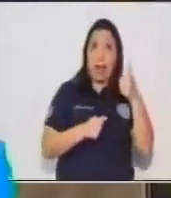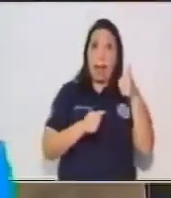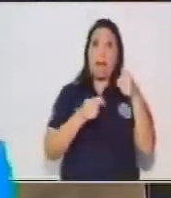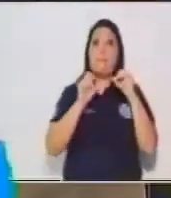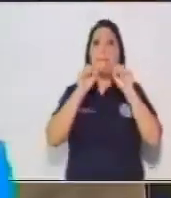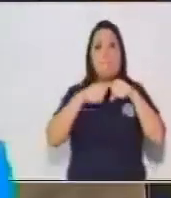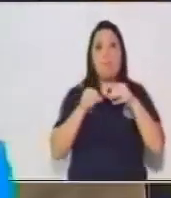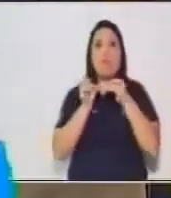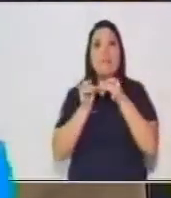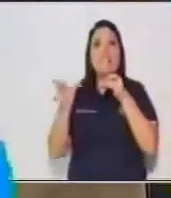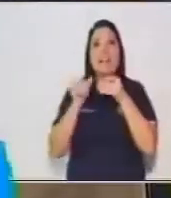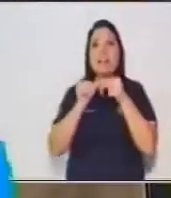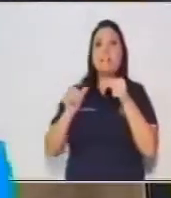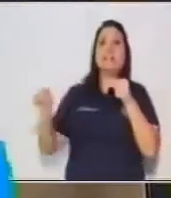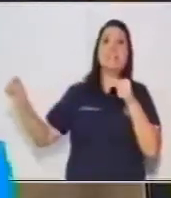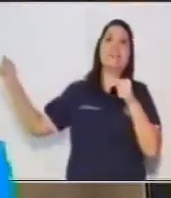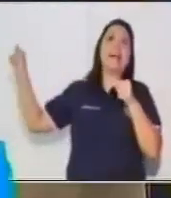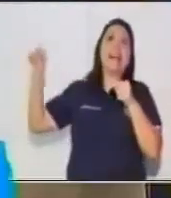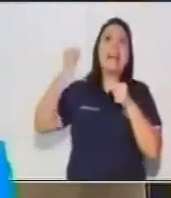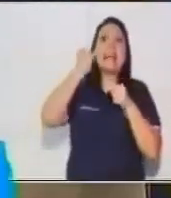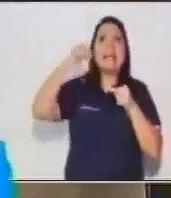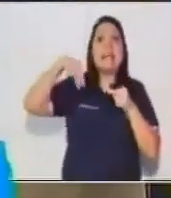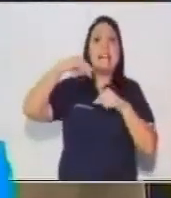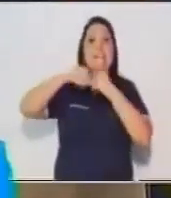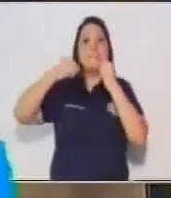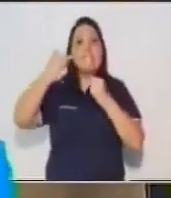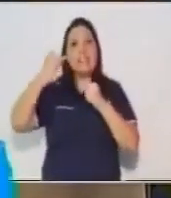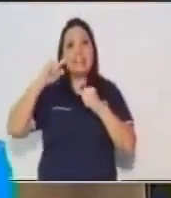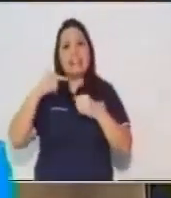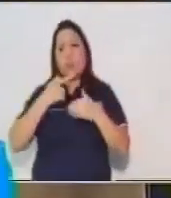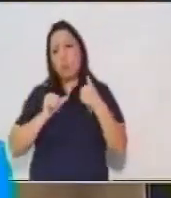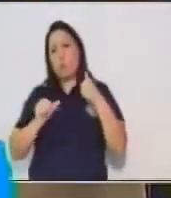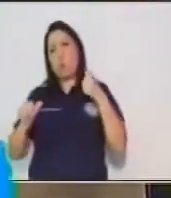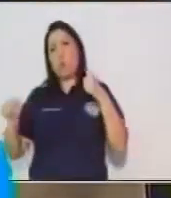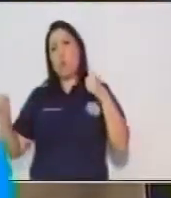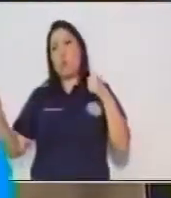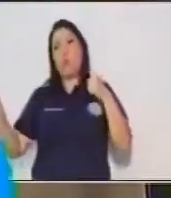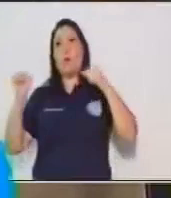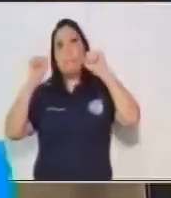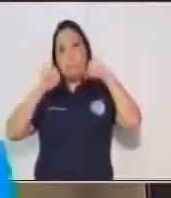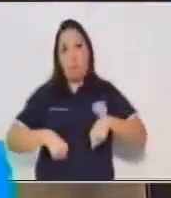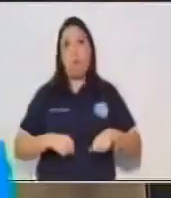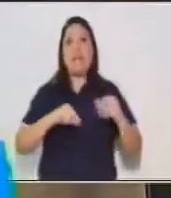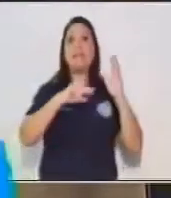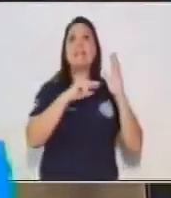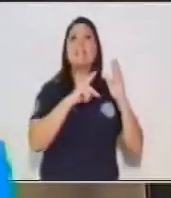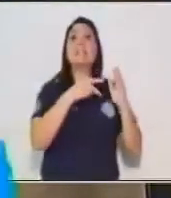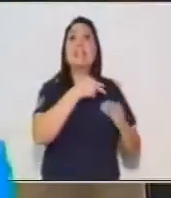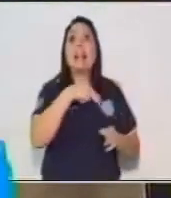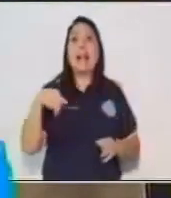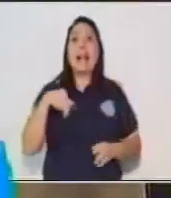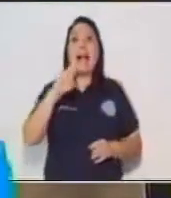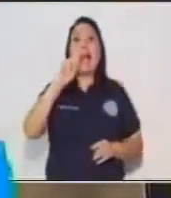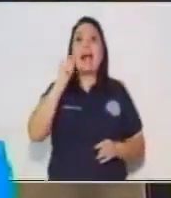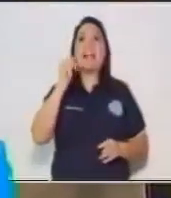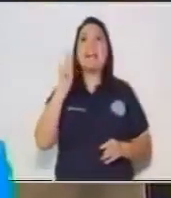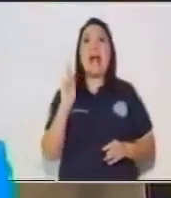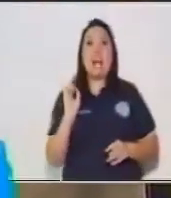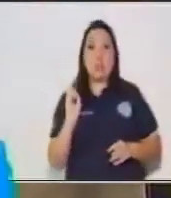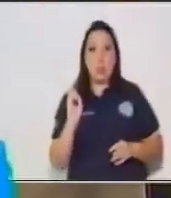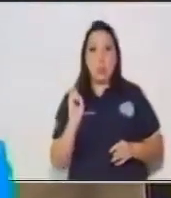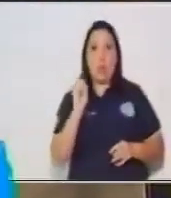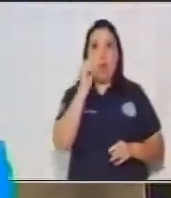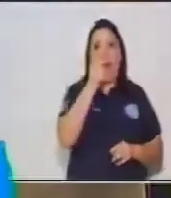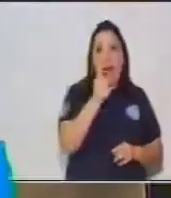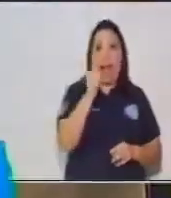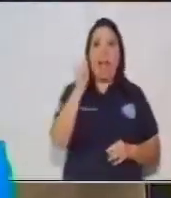se extiende infinitamente pasando por el punto B y se le llama rayo AB y